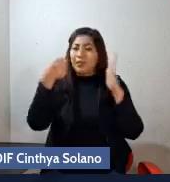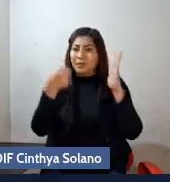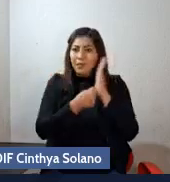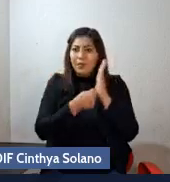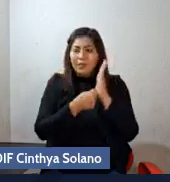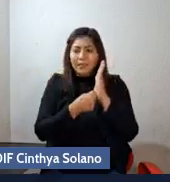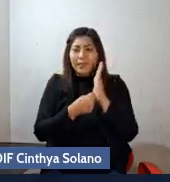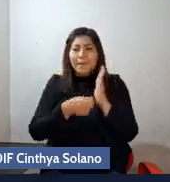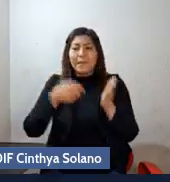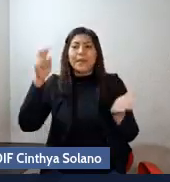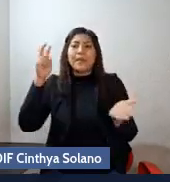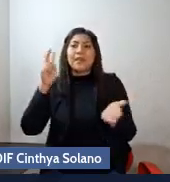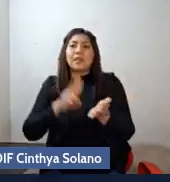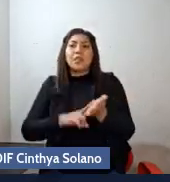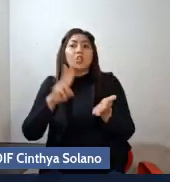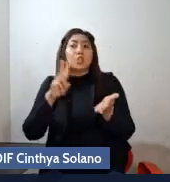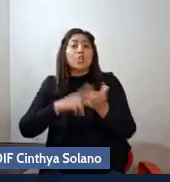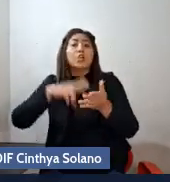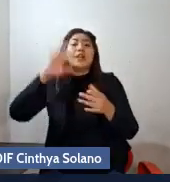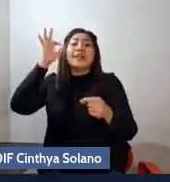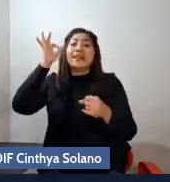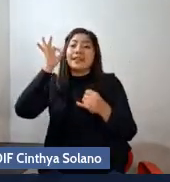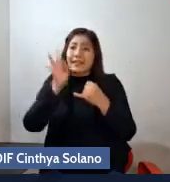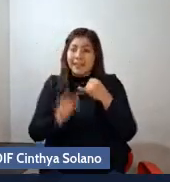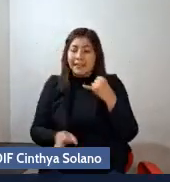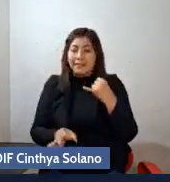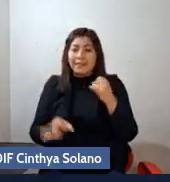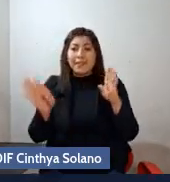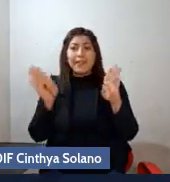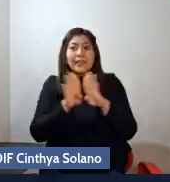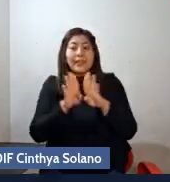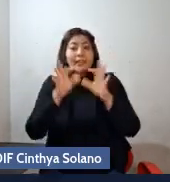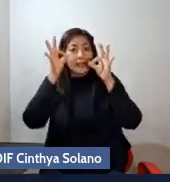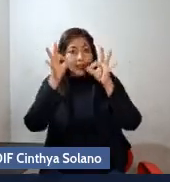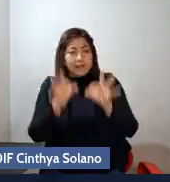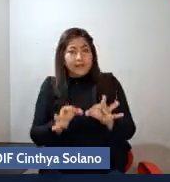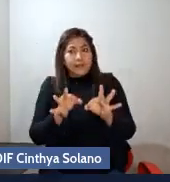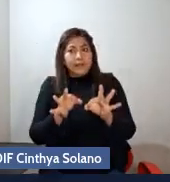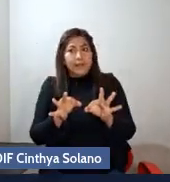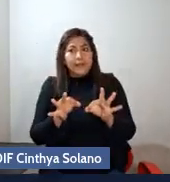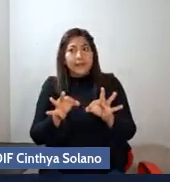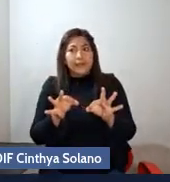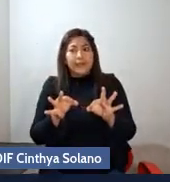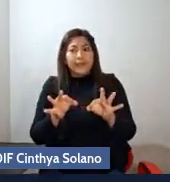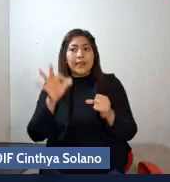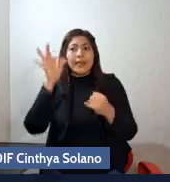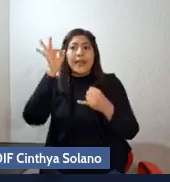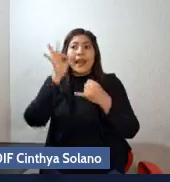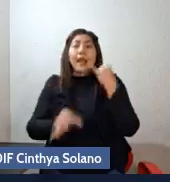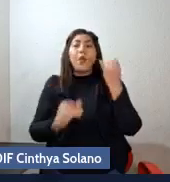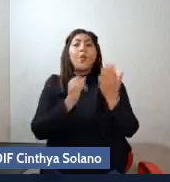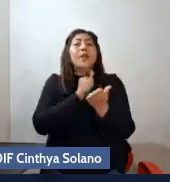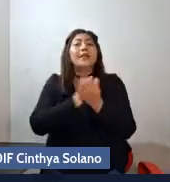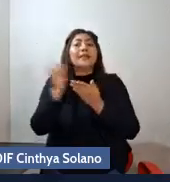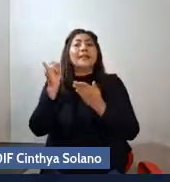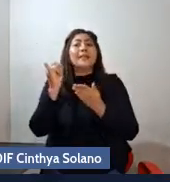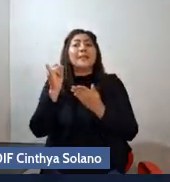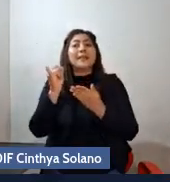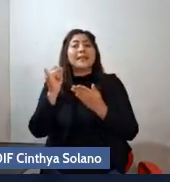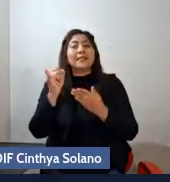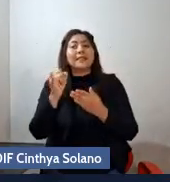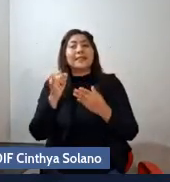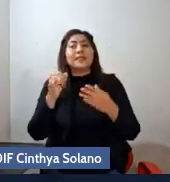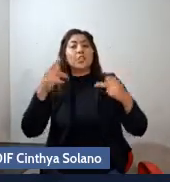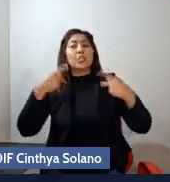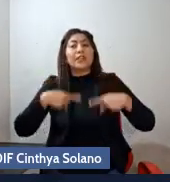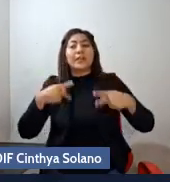como vigente. La última disposición que haga el testador o que haga la persona que dispone de